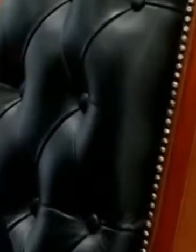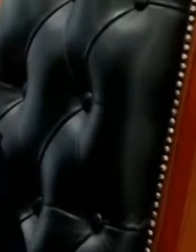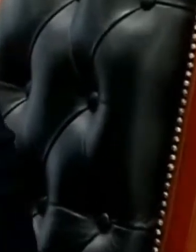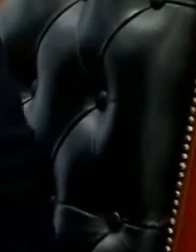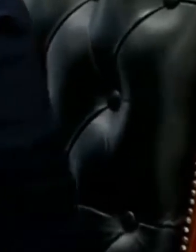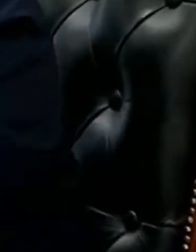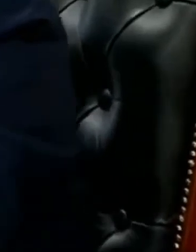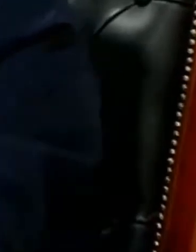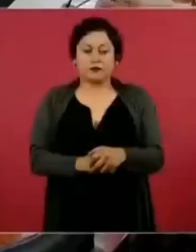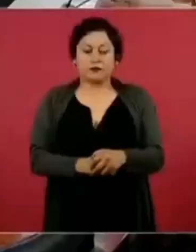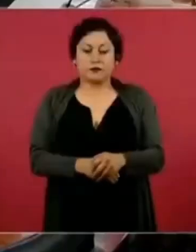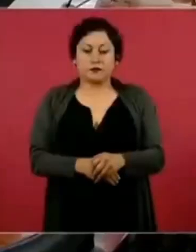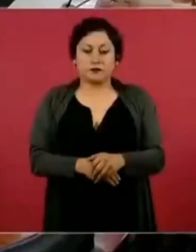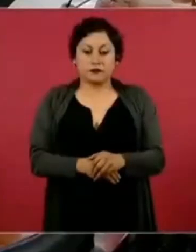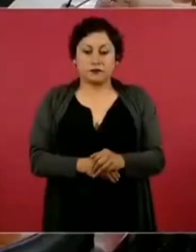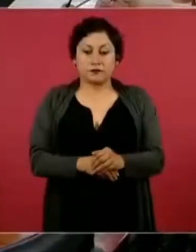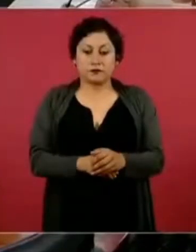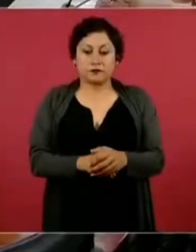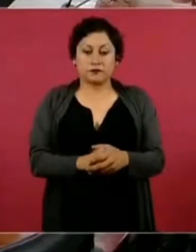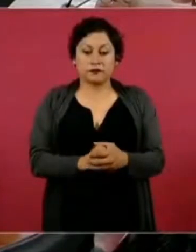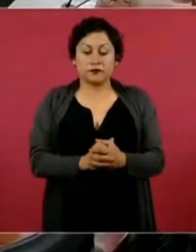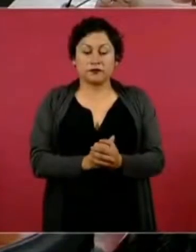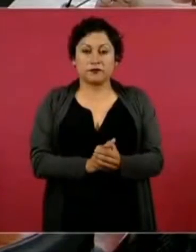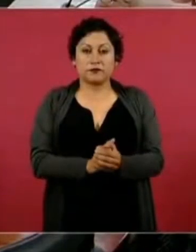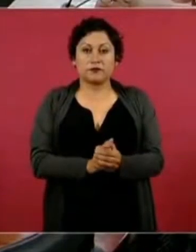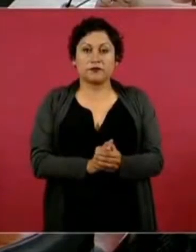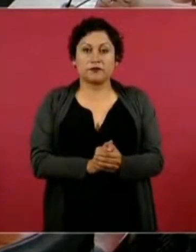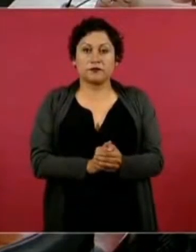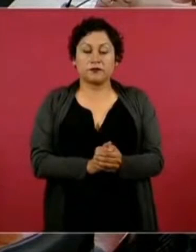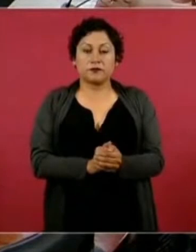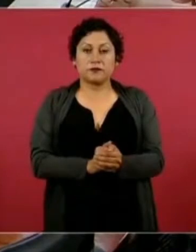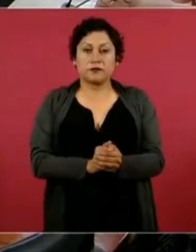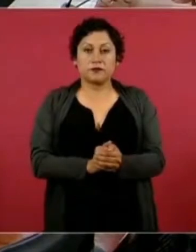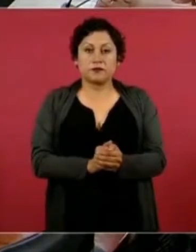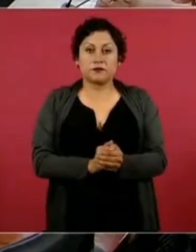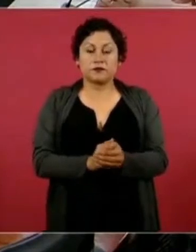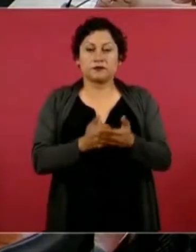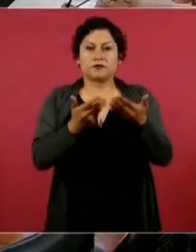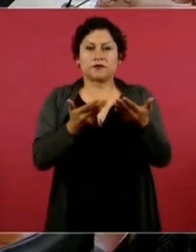¿Con qué doctrina? ¿Con qué profesionalismo?